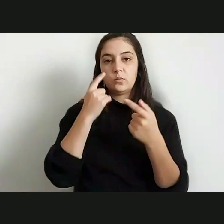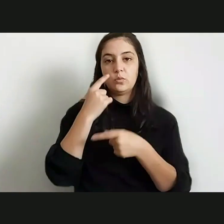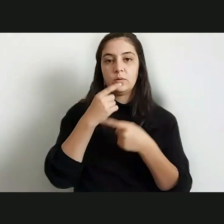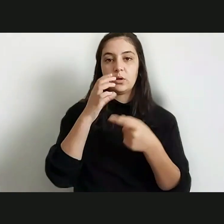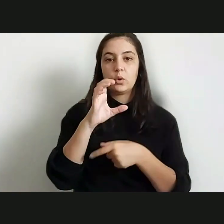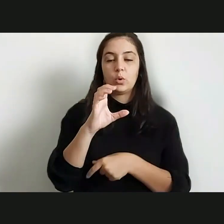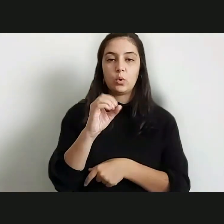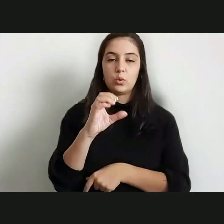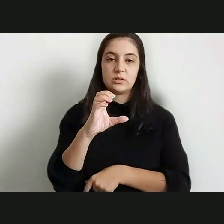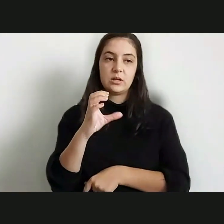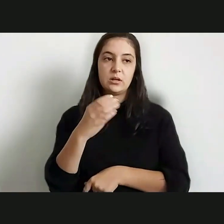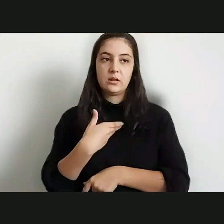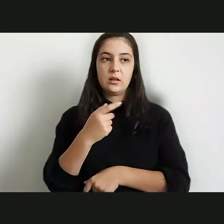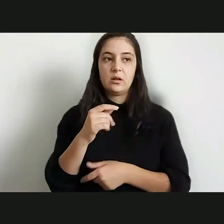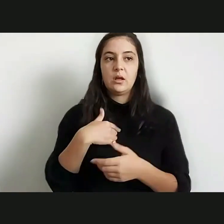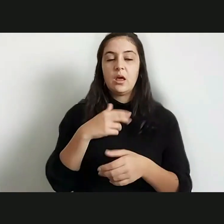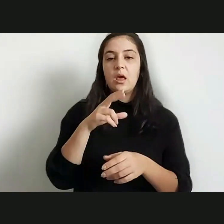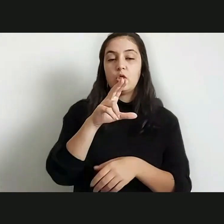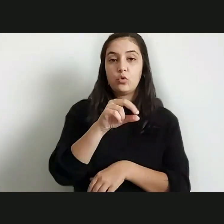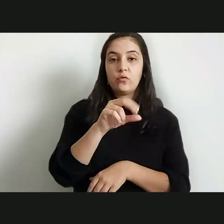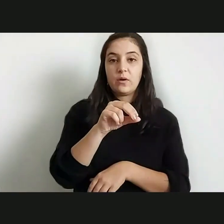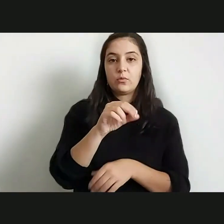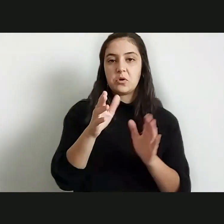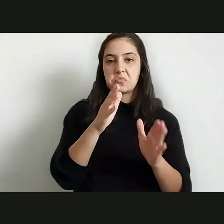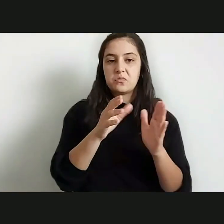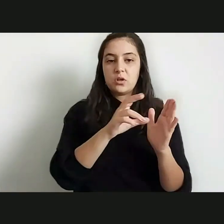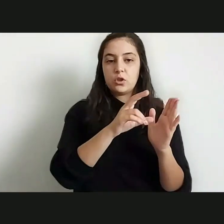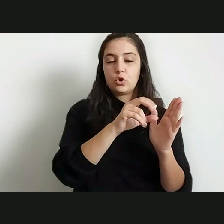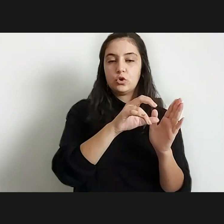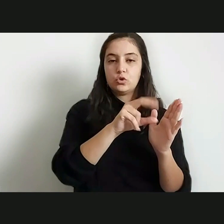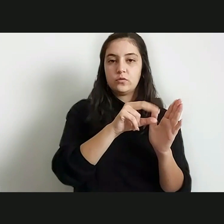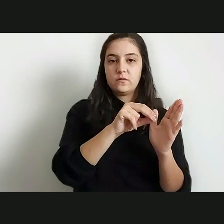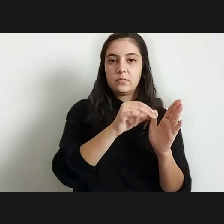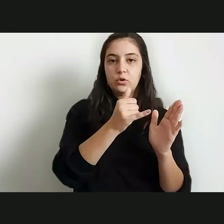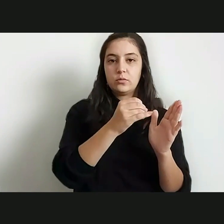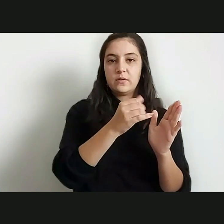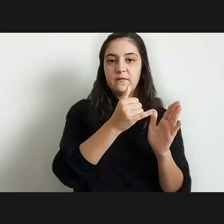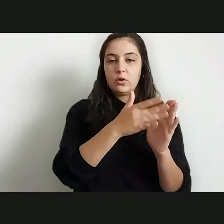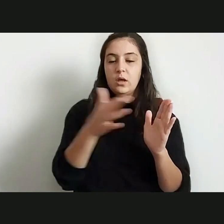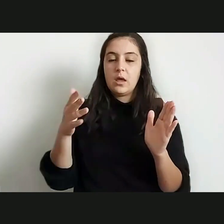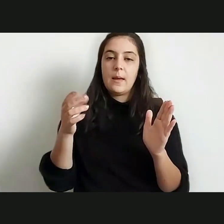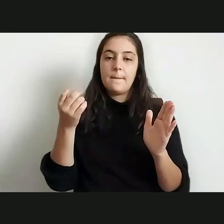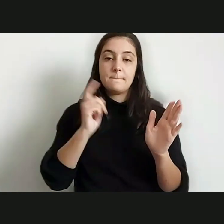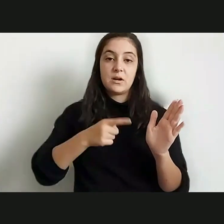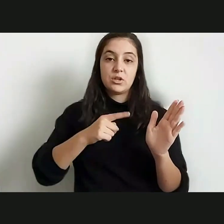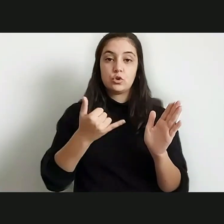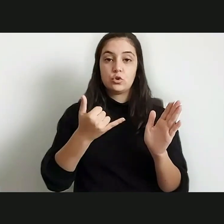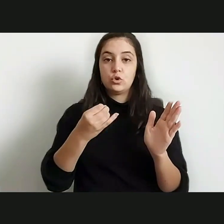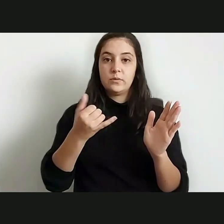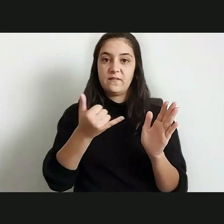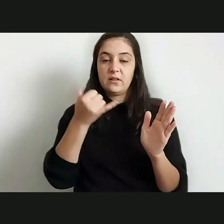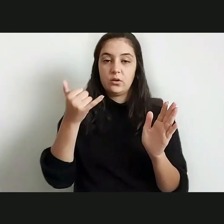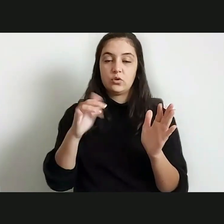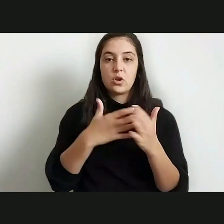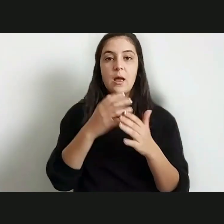se implementó en noviembre, entre noviembre de 2021 y marzo del 2022, en 22